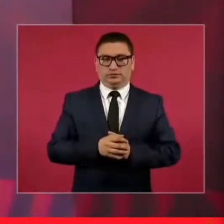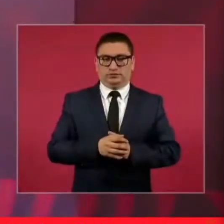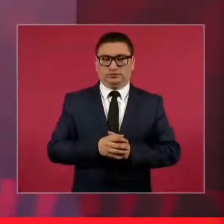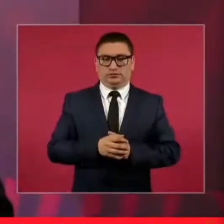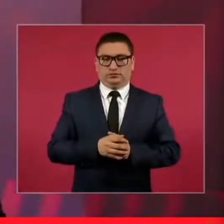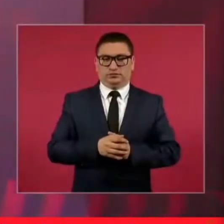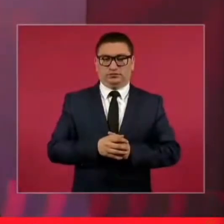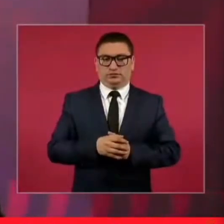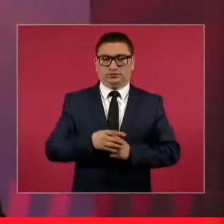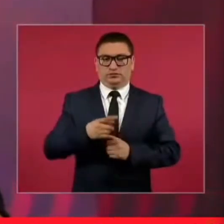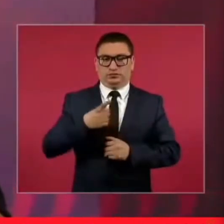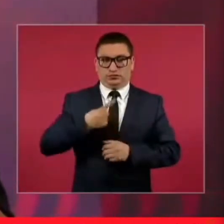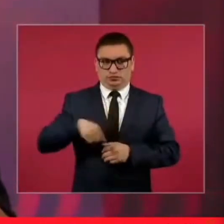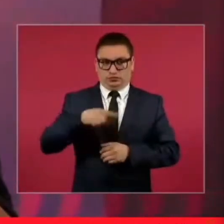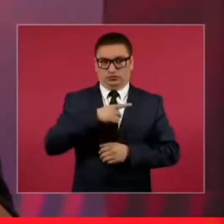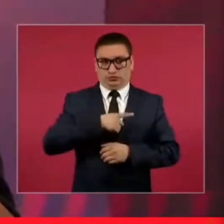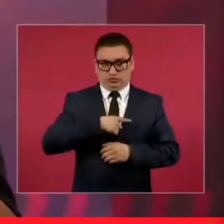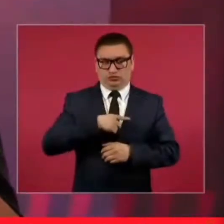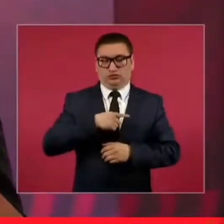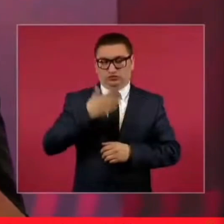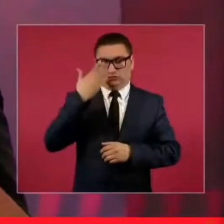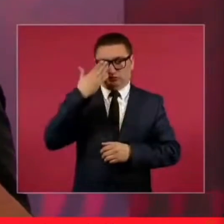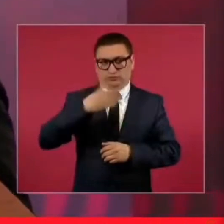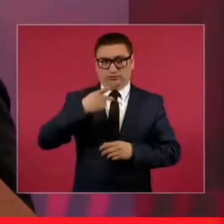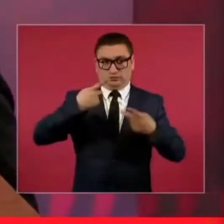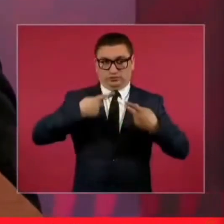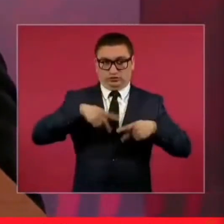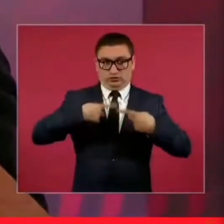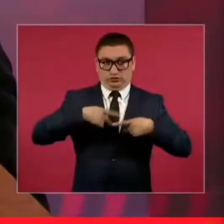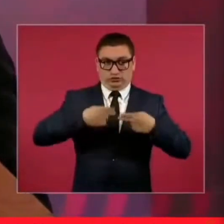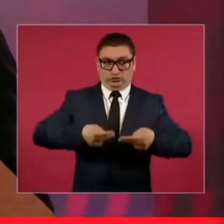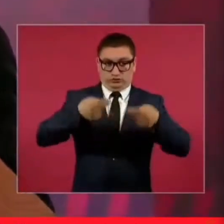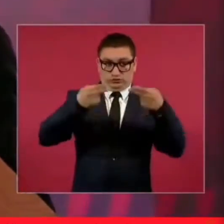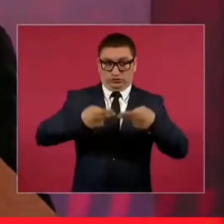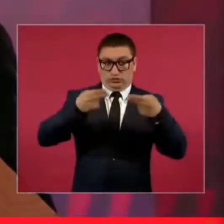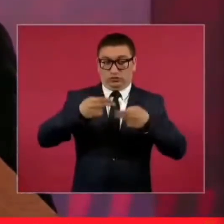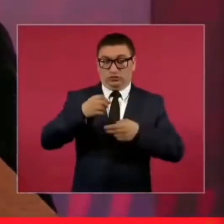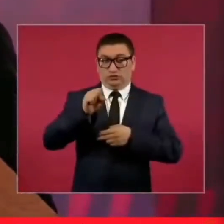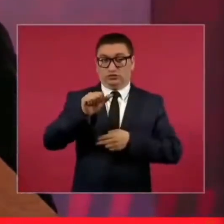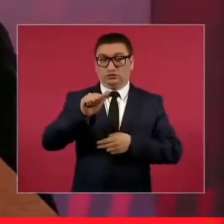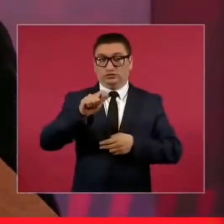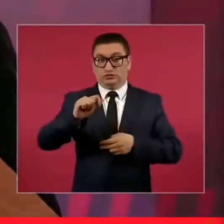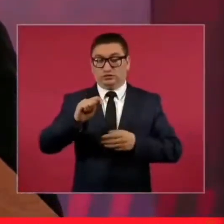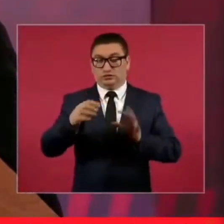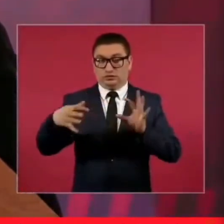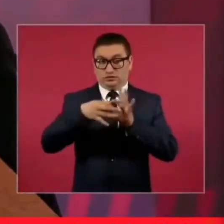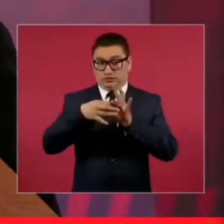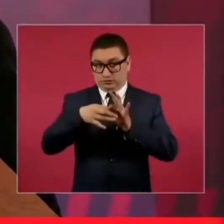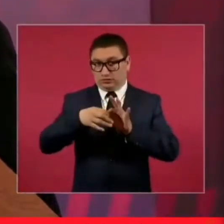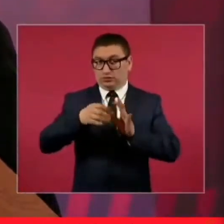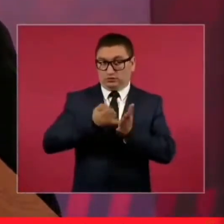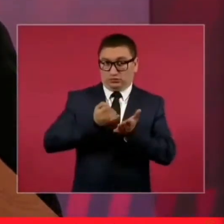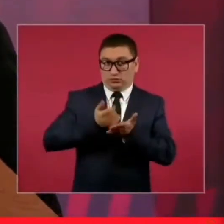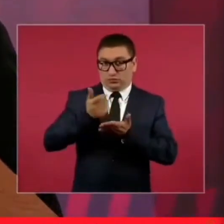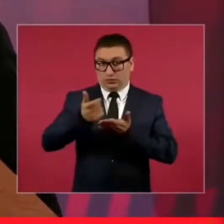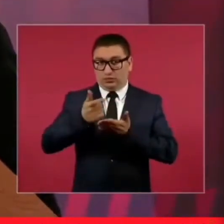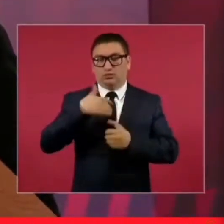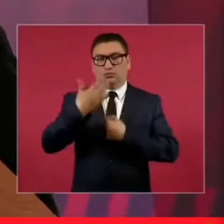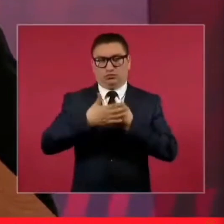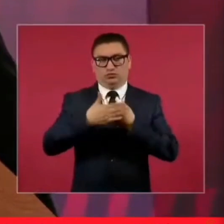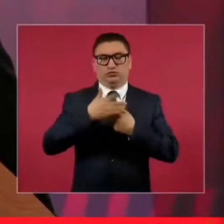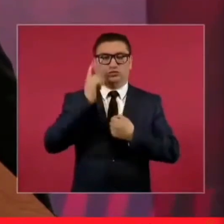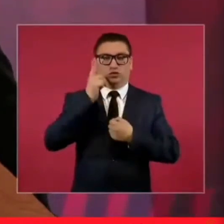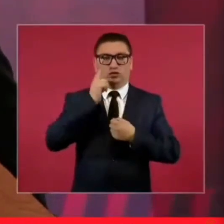los que tenemos en el sector formal, ¿sí? Vaya creciendo y se vaya